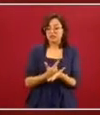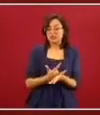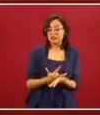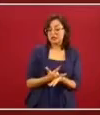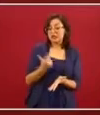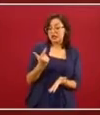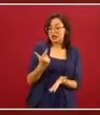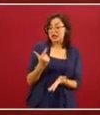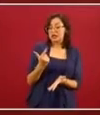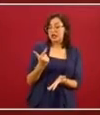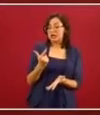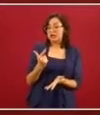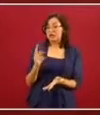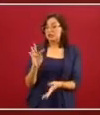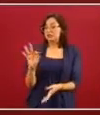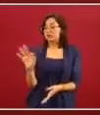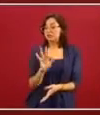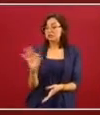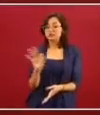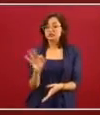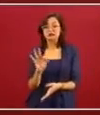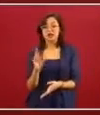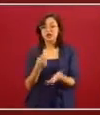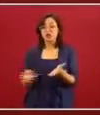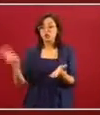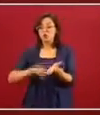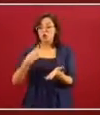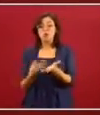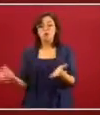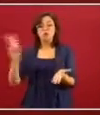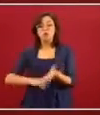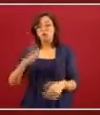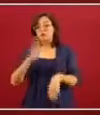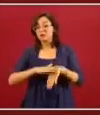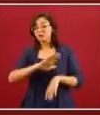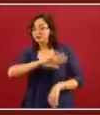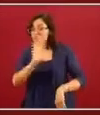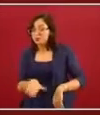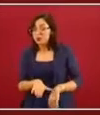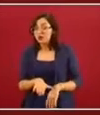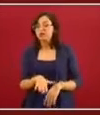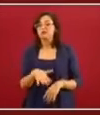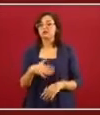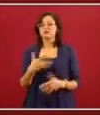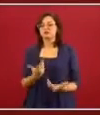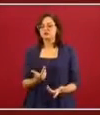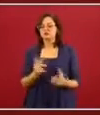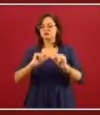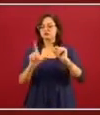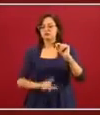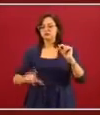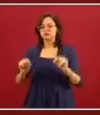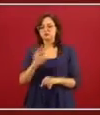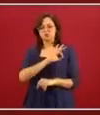sería lo que podría duplicar, triplicar los causantes de muerte en el país. Si